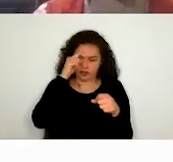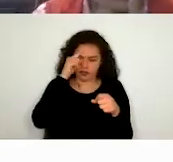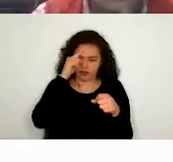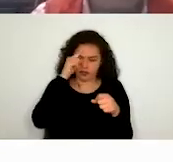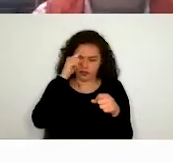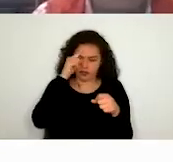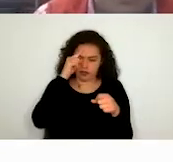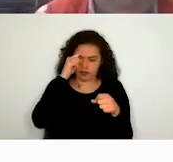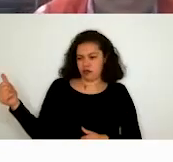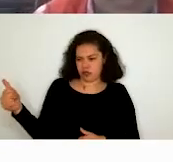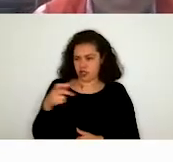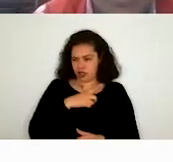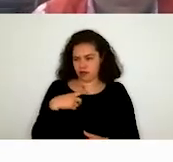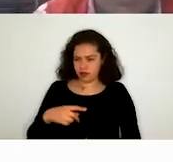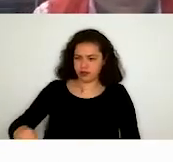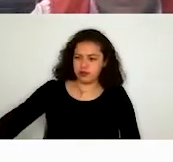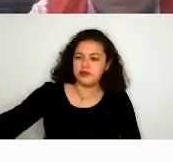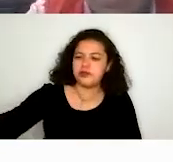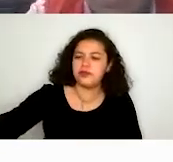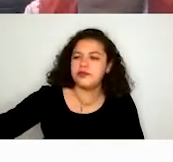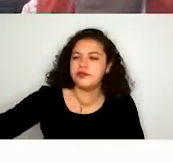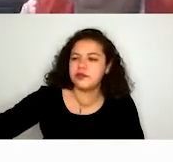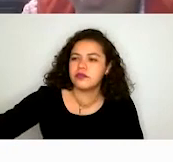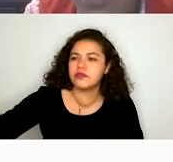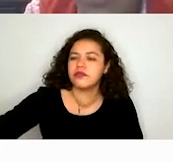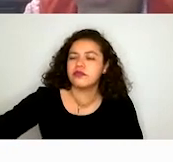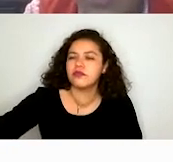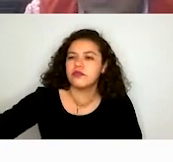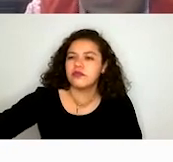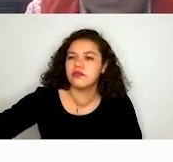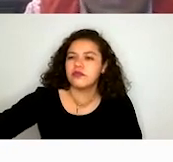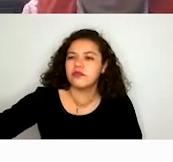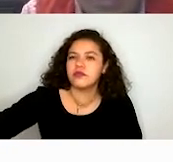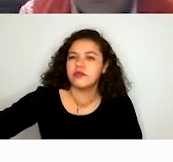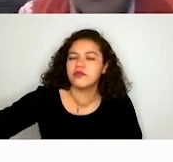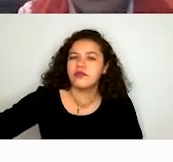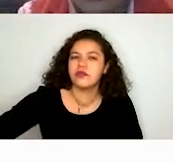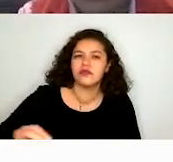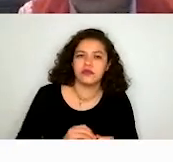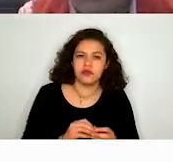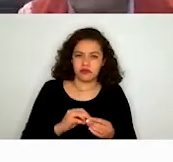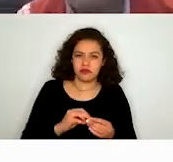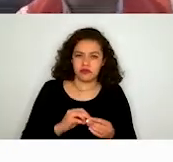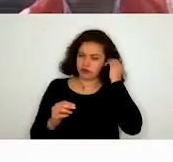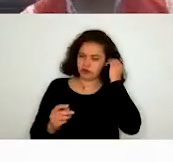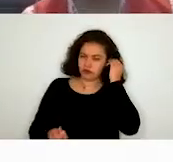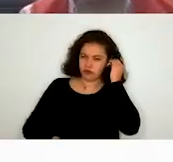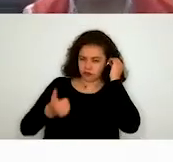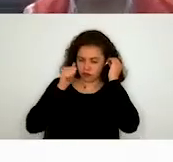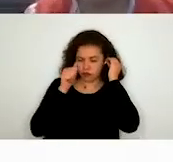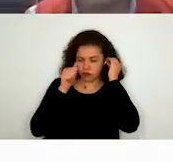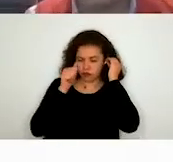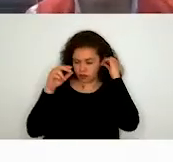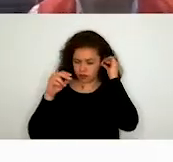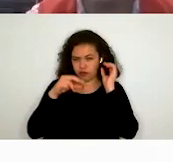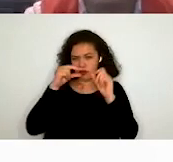de las mismas. Brigada de primeros auxilios se debe de identificar de color blanco, ya sea con